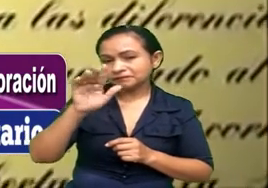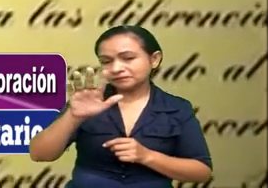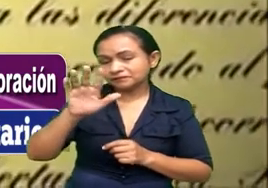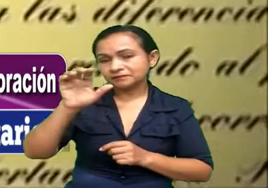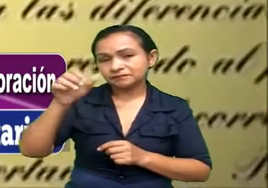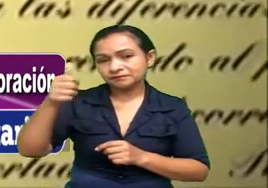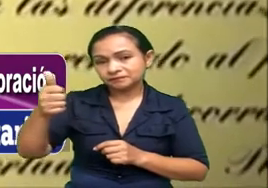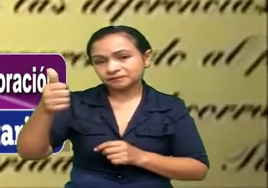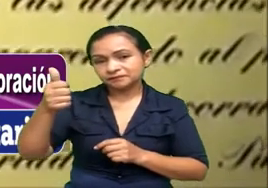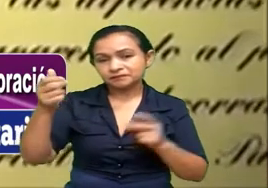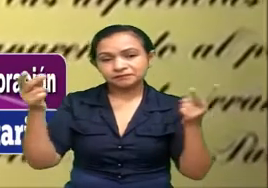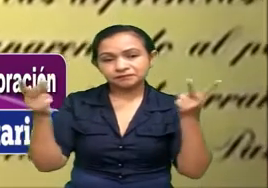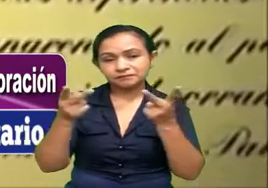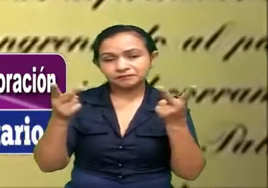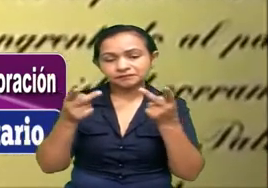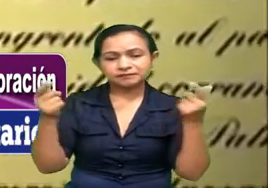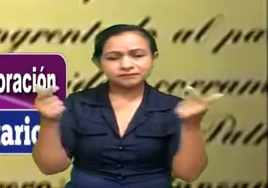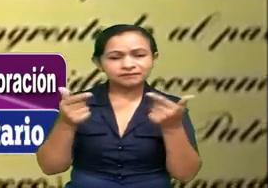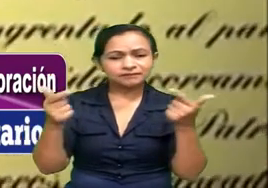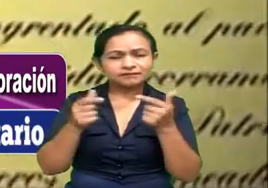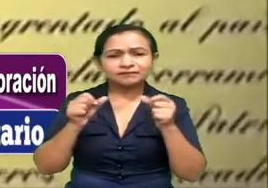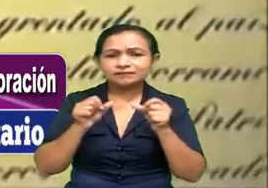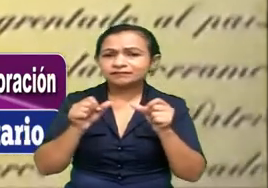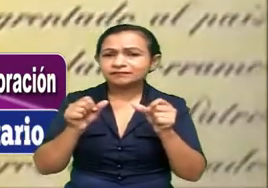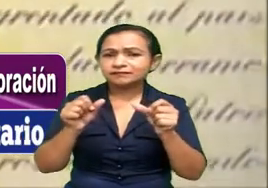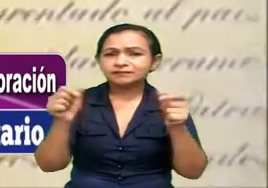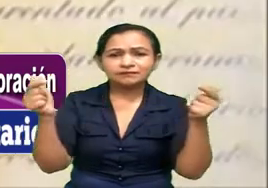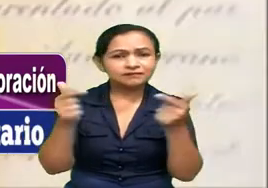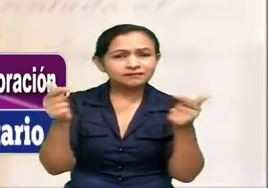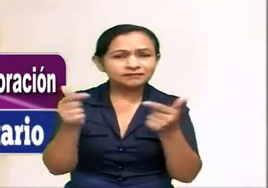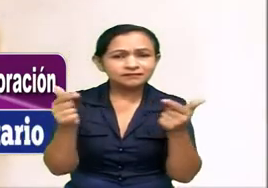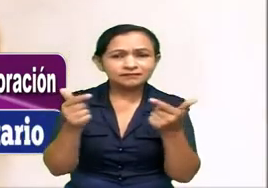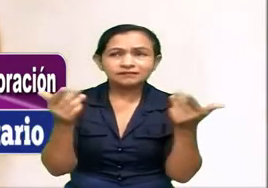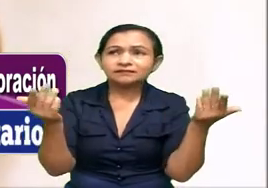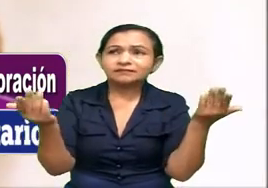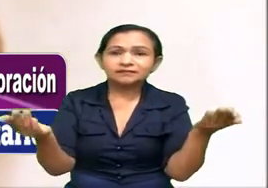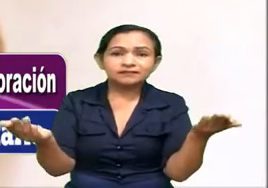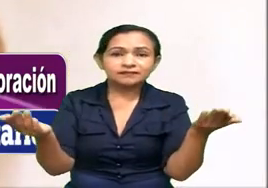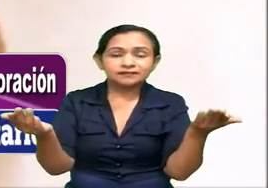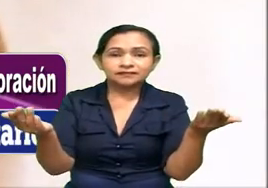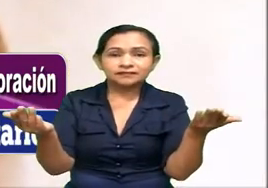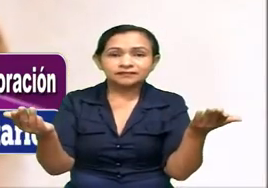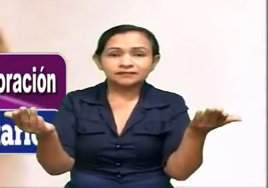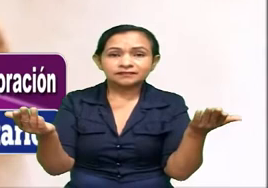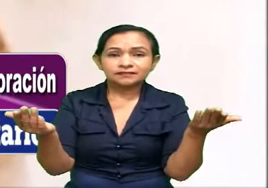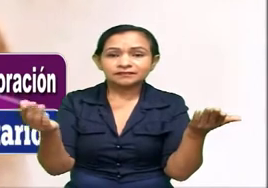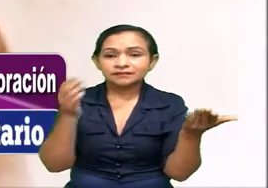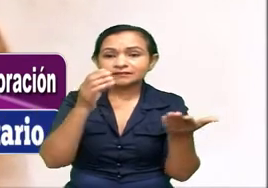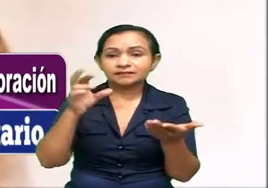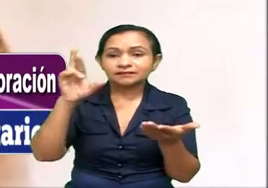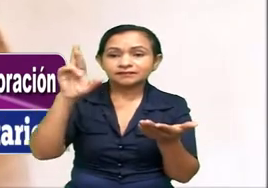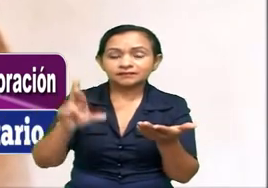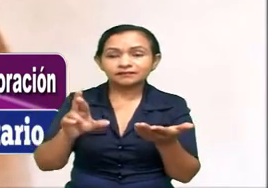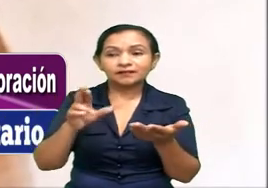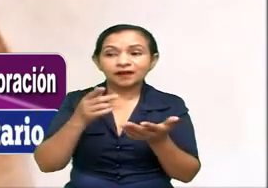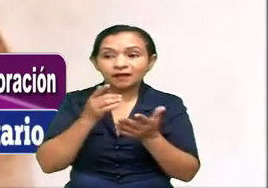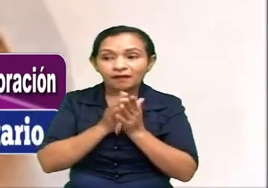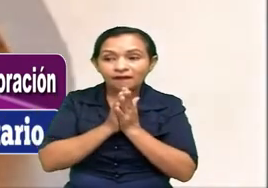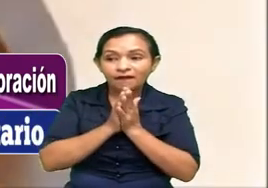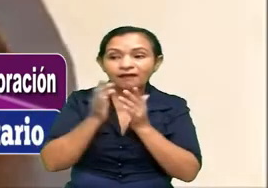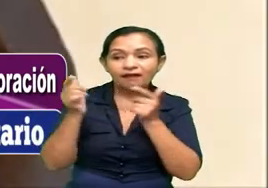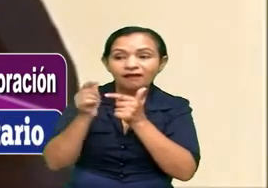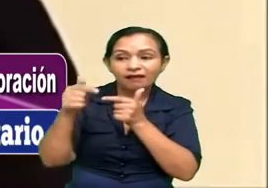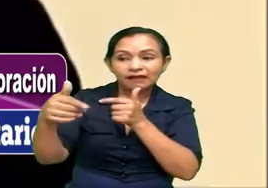1856 vivimos en guerras permanentes, en zozobra. Y los ticos se aprovecharon de eso. Sí.